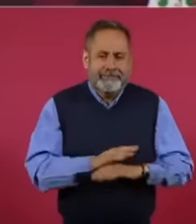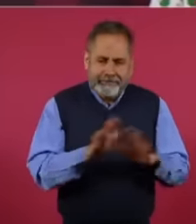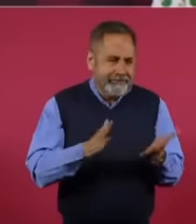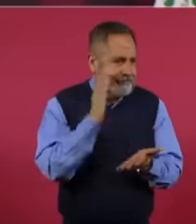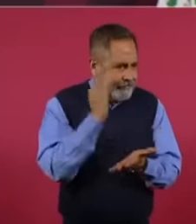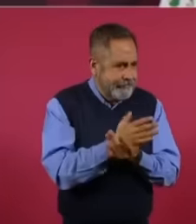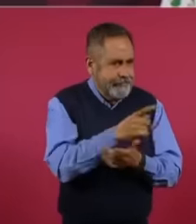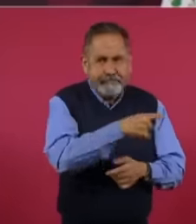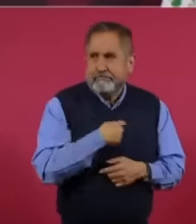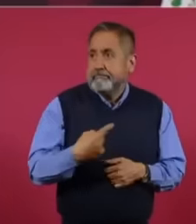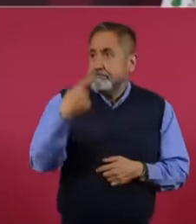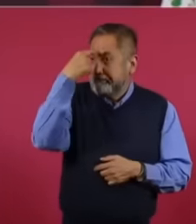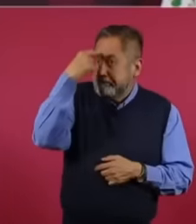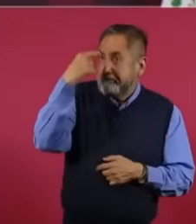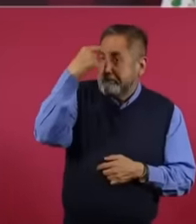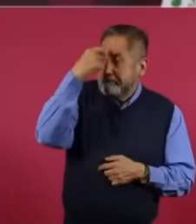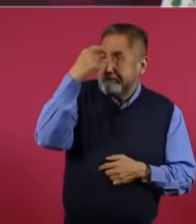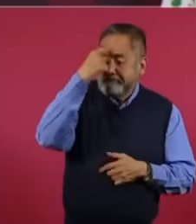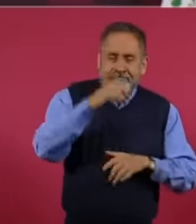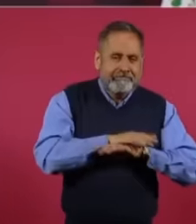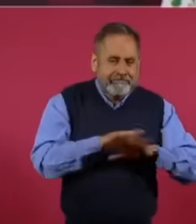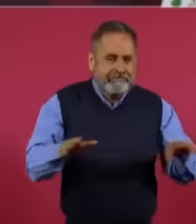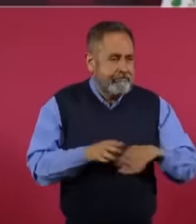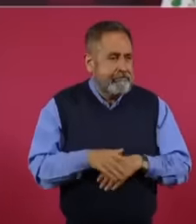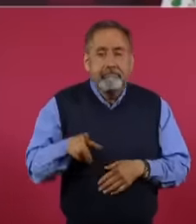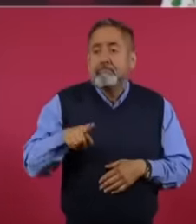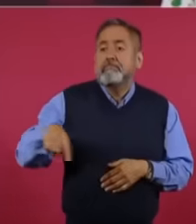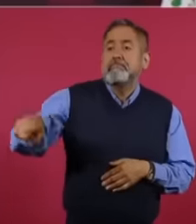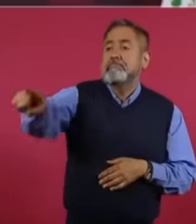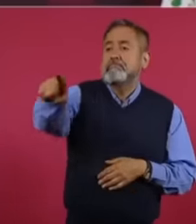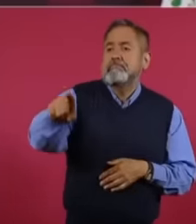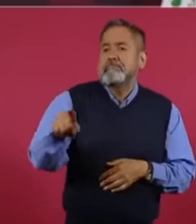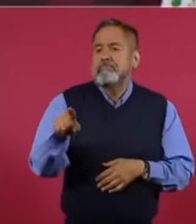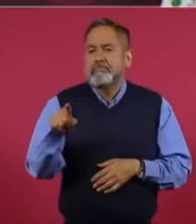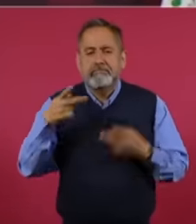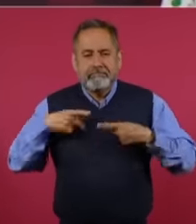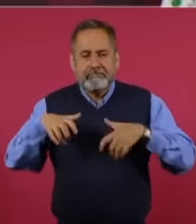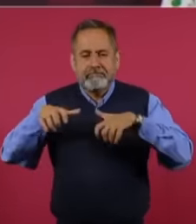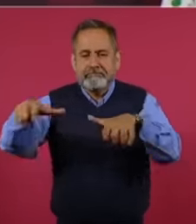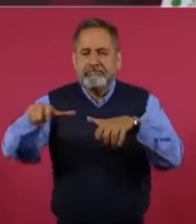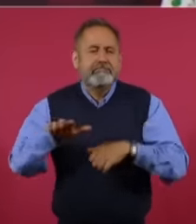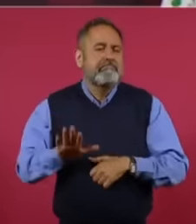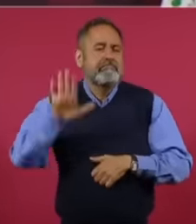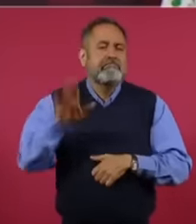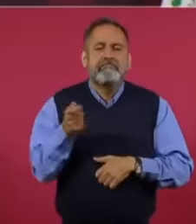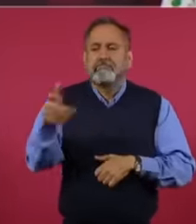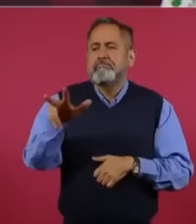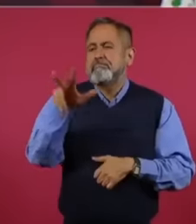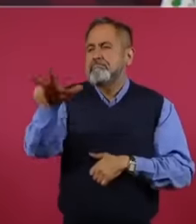dejen de estar pensando que el pueblo es menor de edad